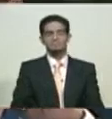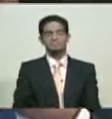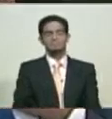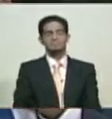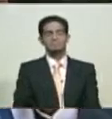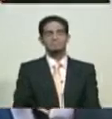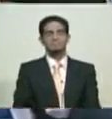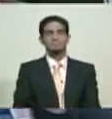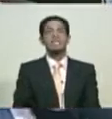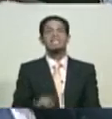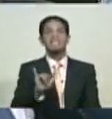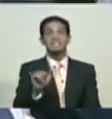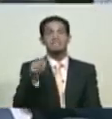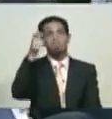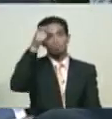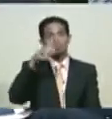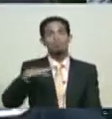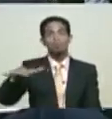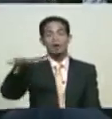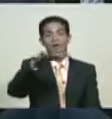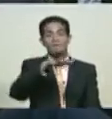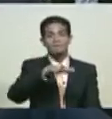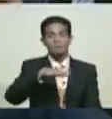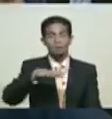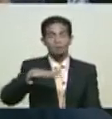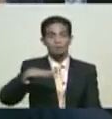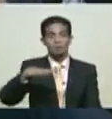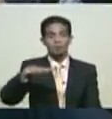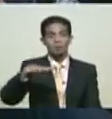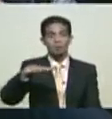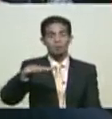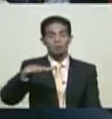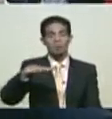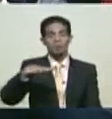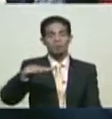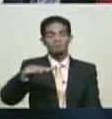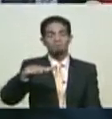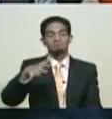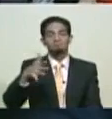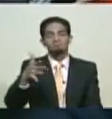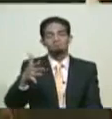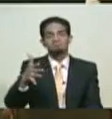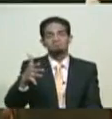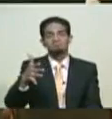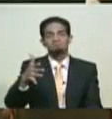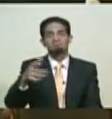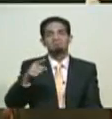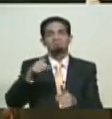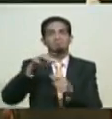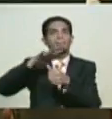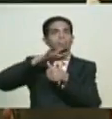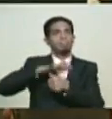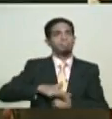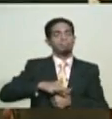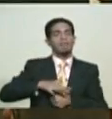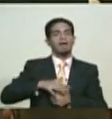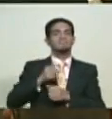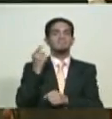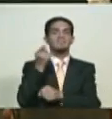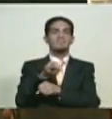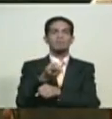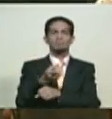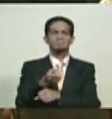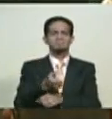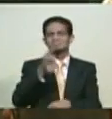y que el pueblo venezolano bueno es un pueblo dominado por una dictadura este pueblo no lo